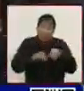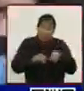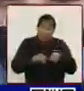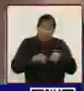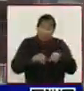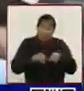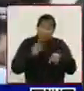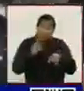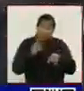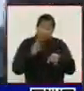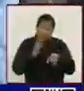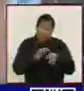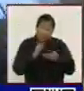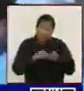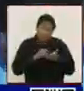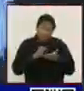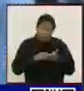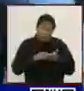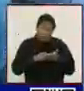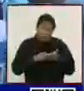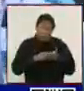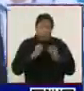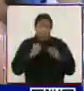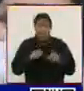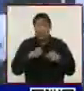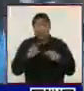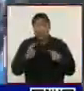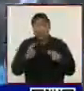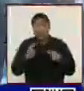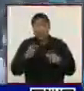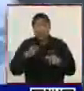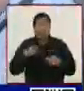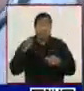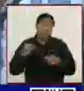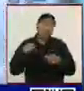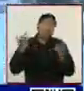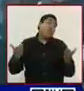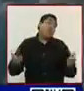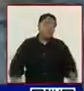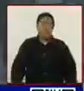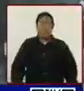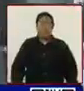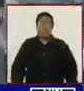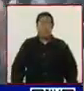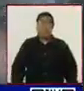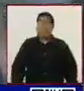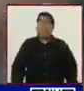a cualquier hora, puede llegar a conseguir cualquiera de las membresías.